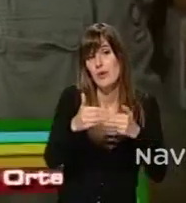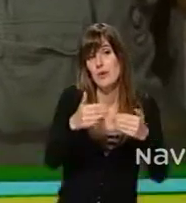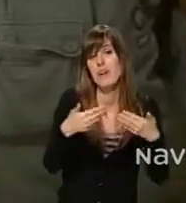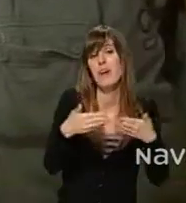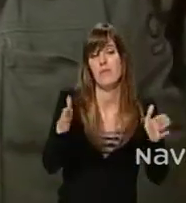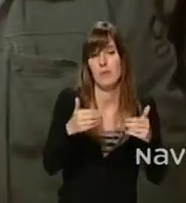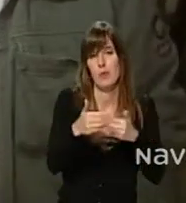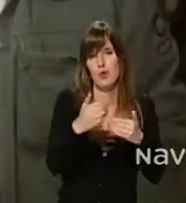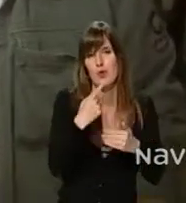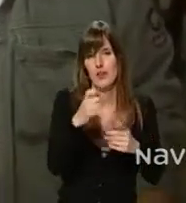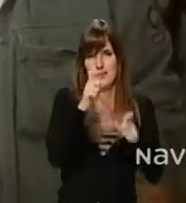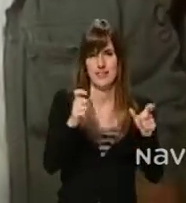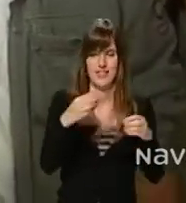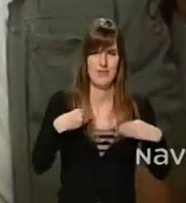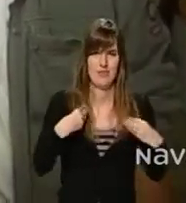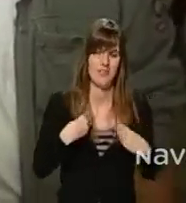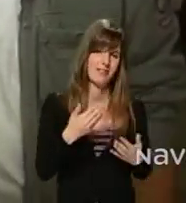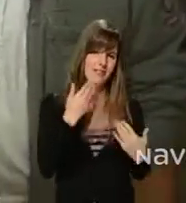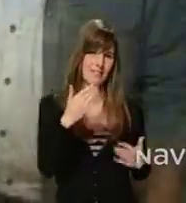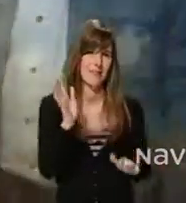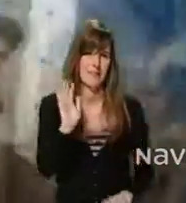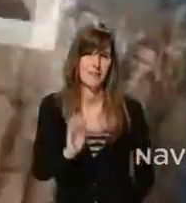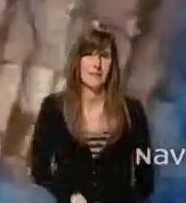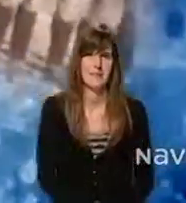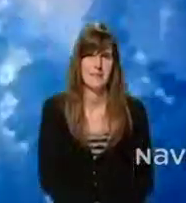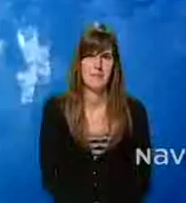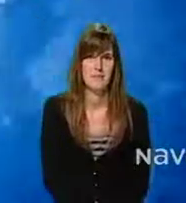y para que la gente lo disfrute. Gracias.